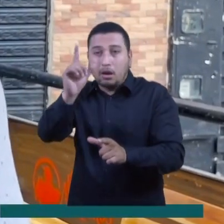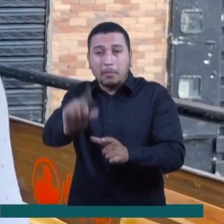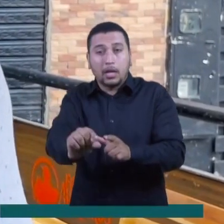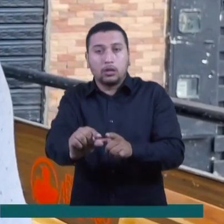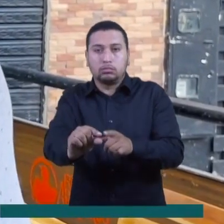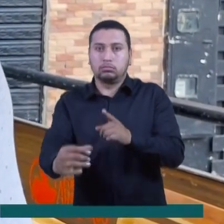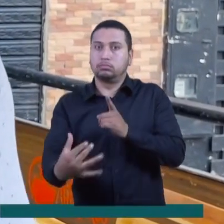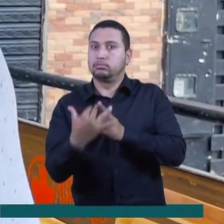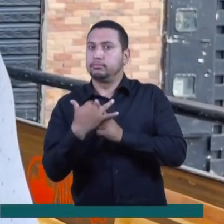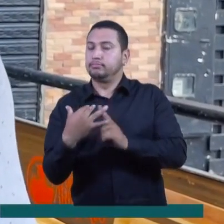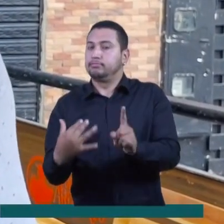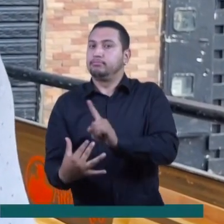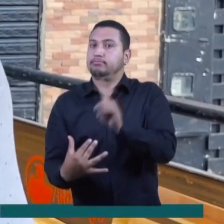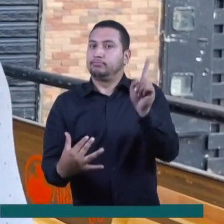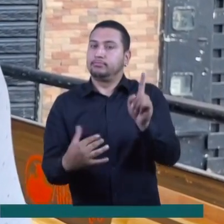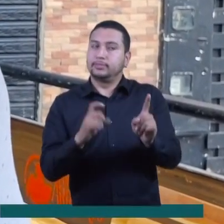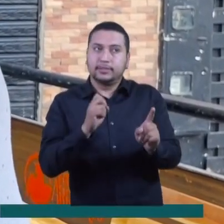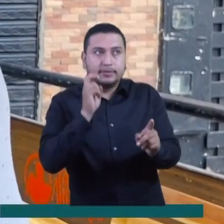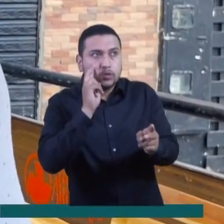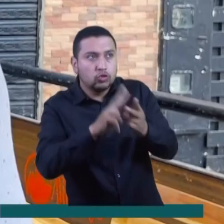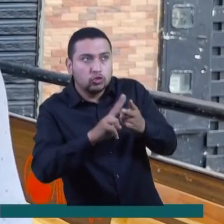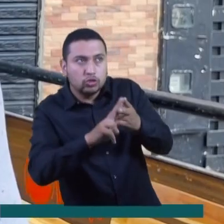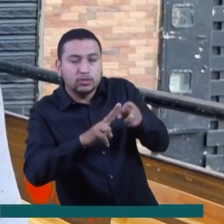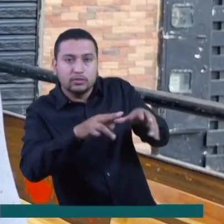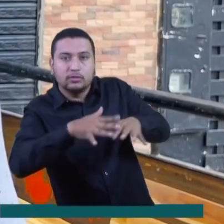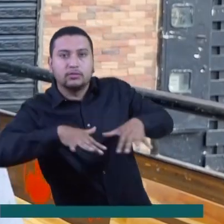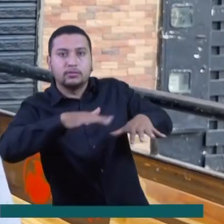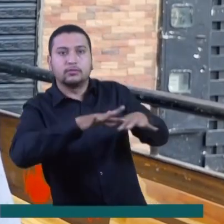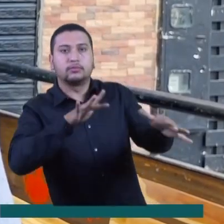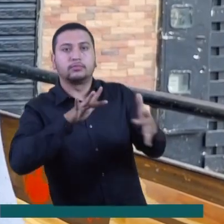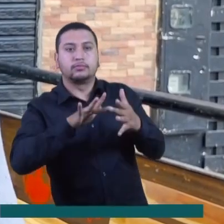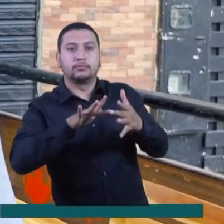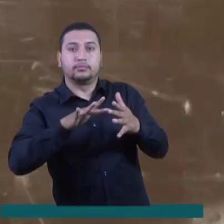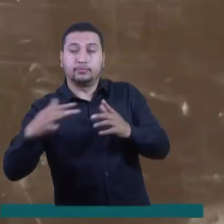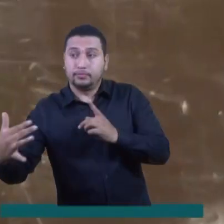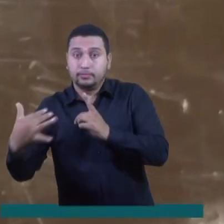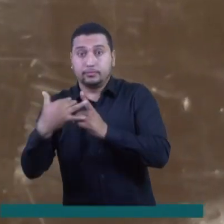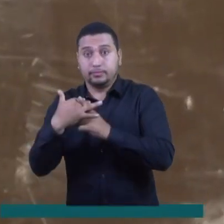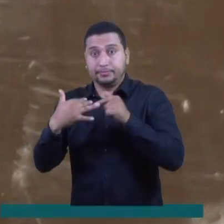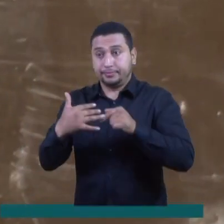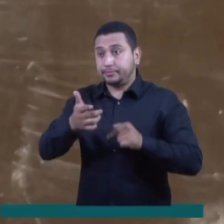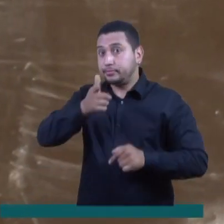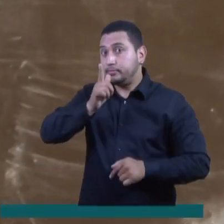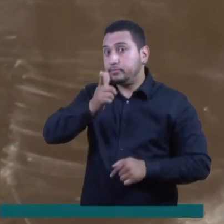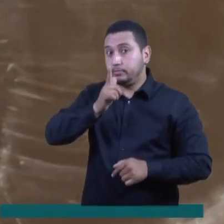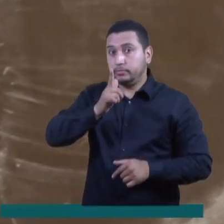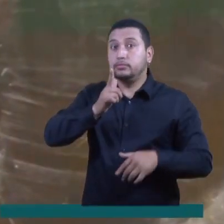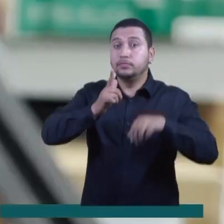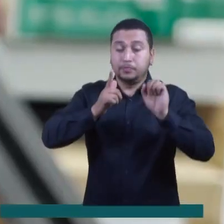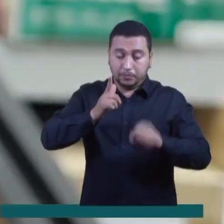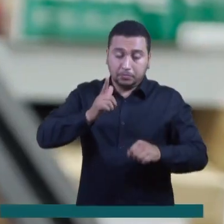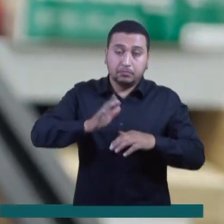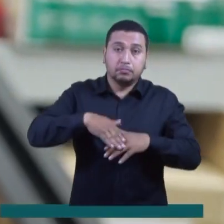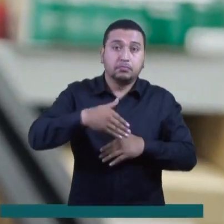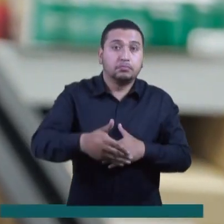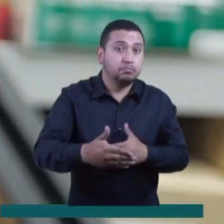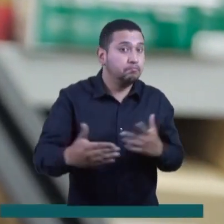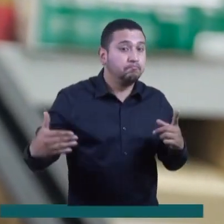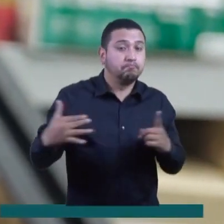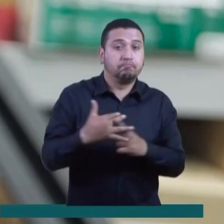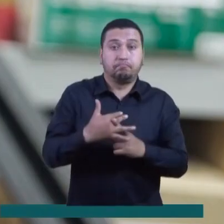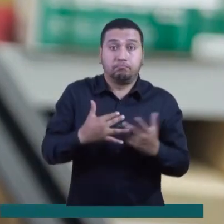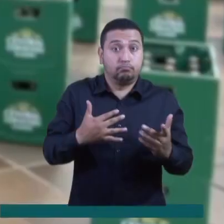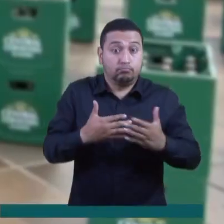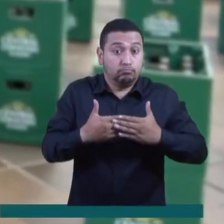conocidos no se deje llevar por el trago barato que lo barato sale caro el consumo de licor adulterado puede provocar daños